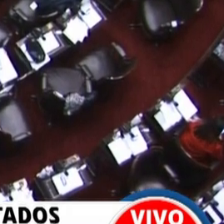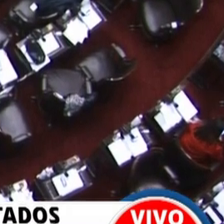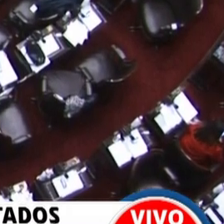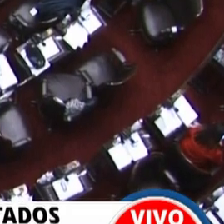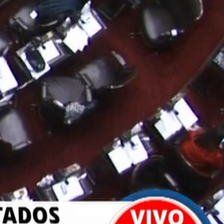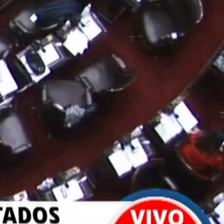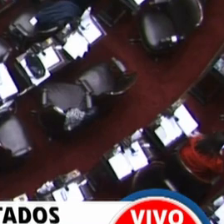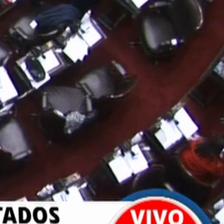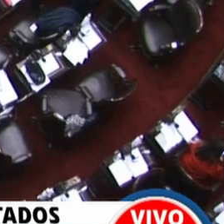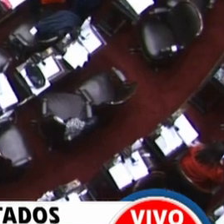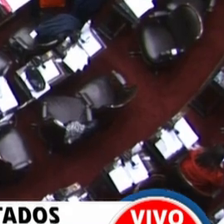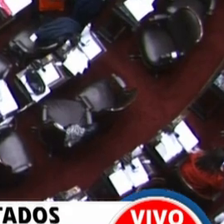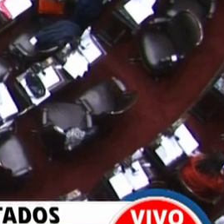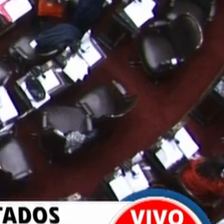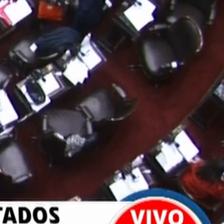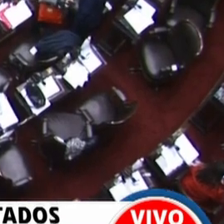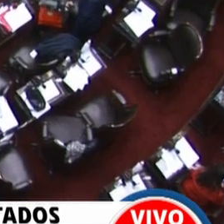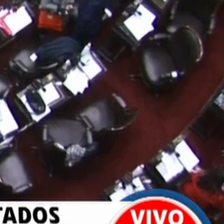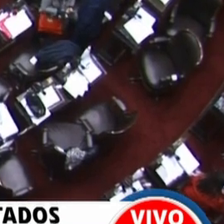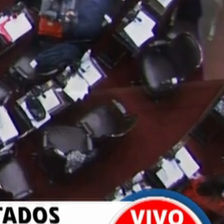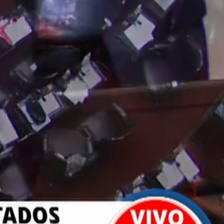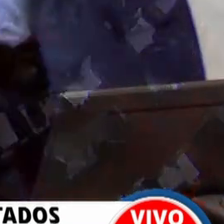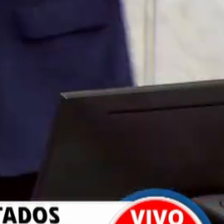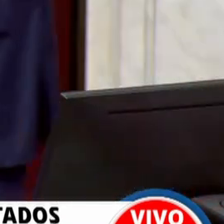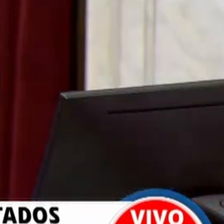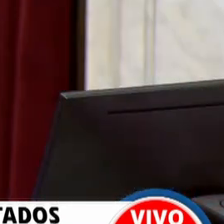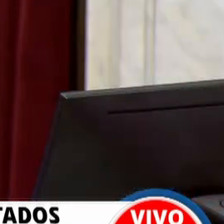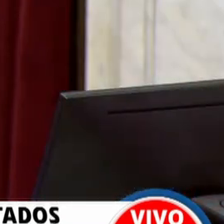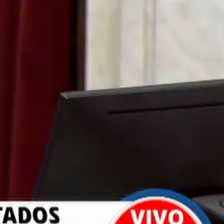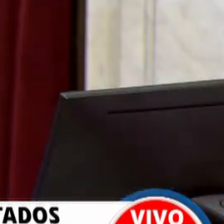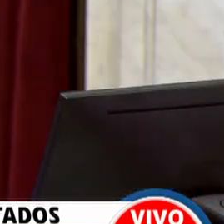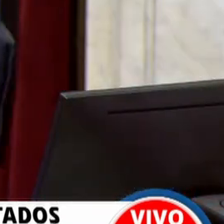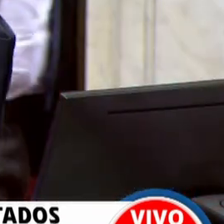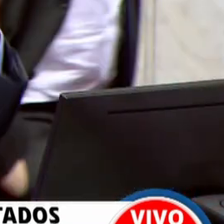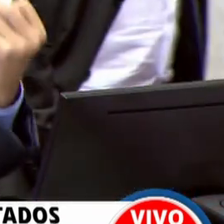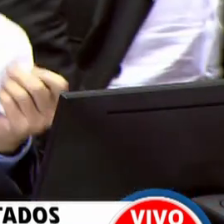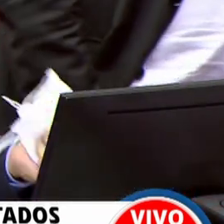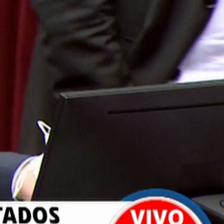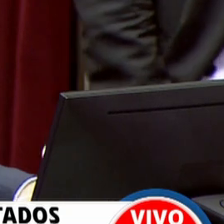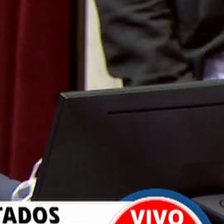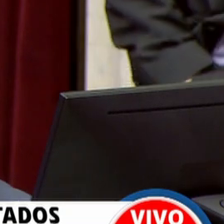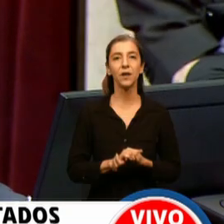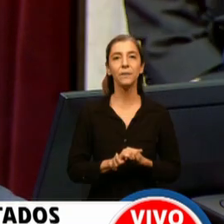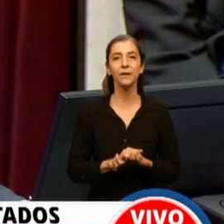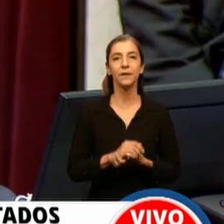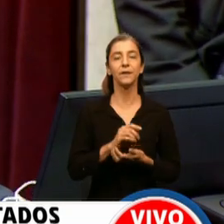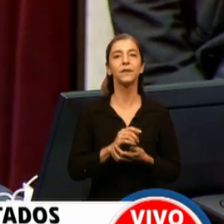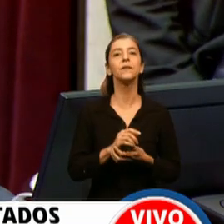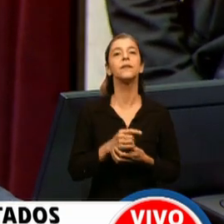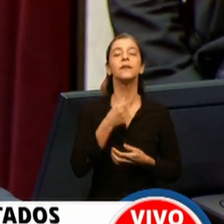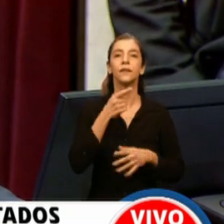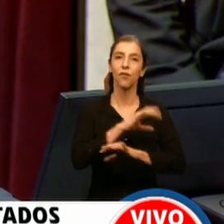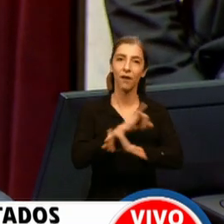quiero manifestarles a los diputados que están preocupados que ya hay 136 votos